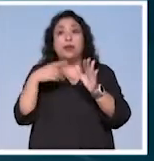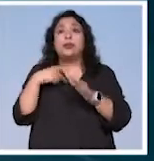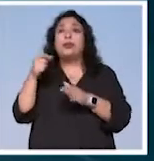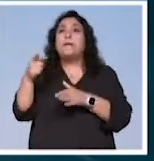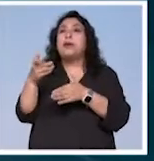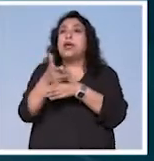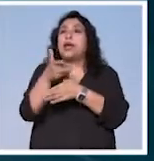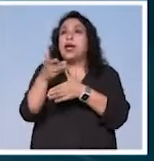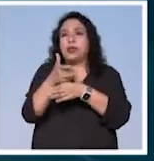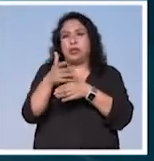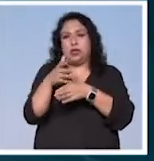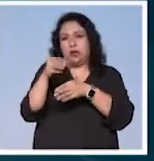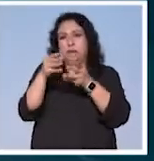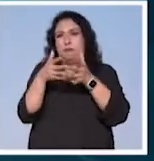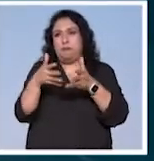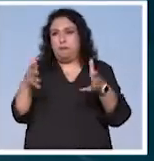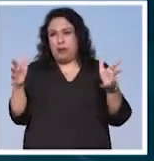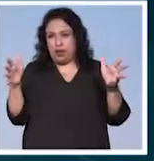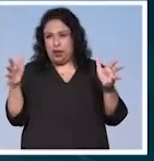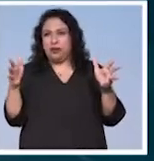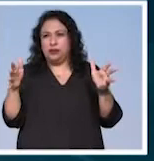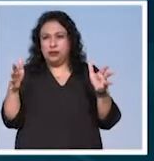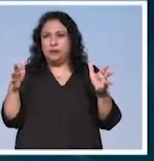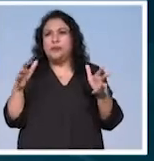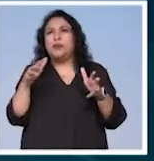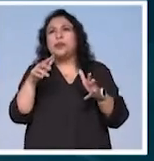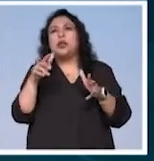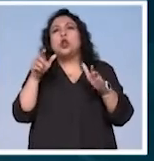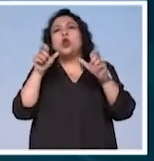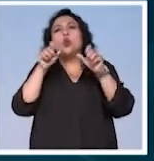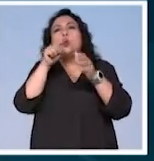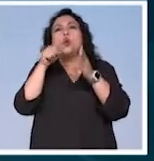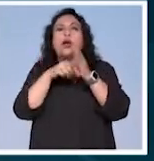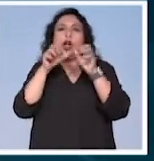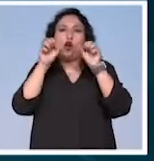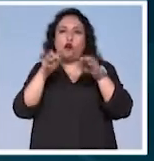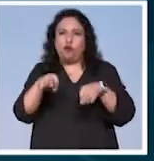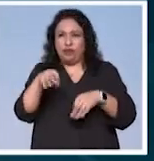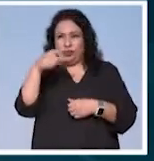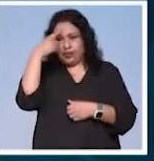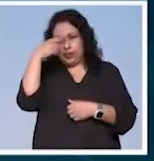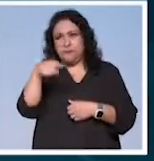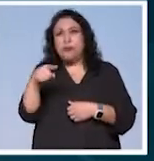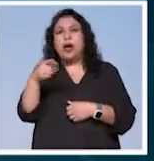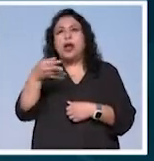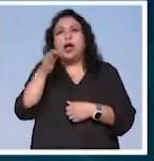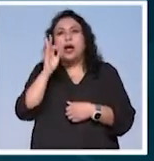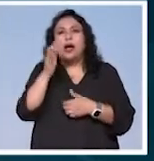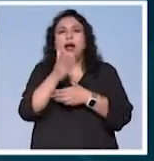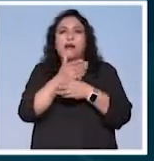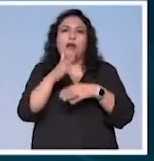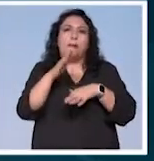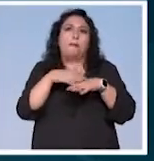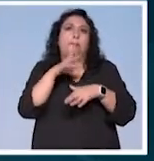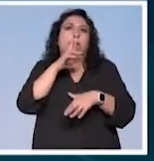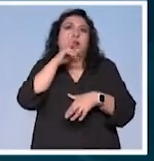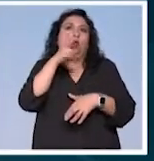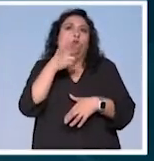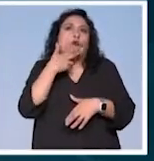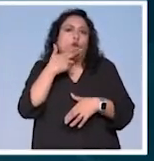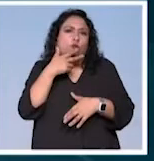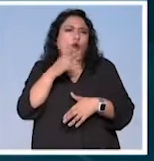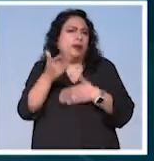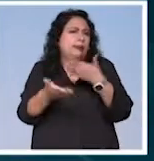va a crecer hacia un área de oficinas que teníamos para que sea una cafetería mucho más funcional, que pueda